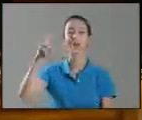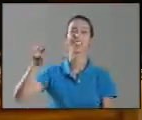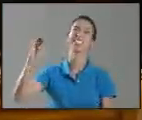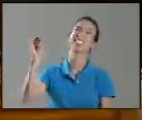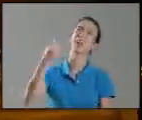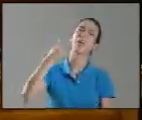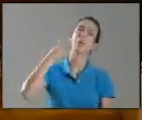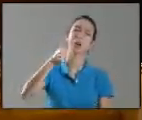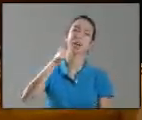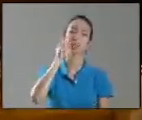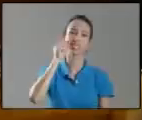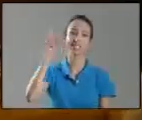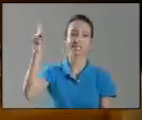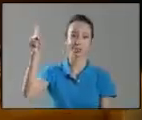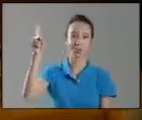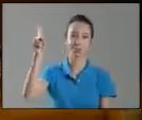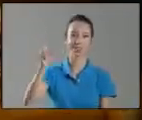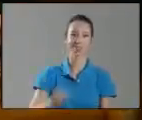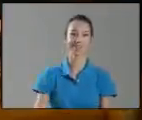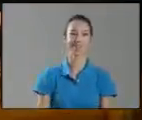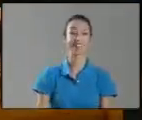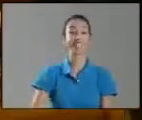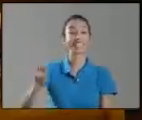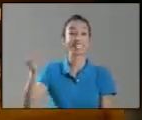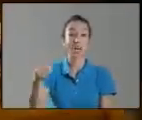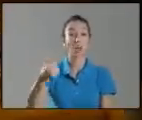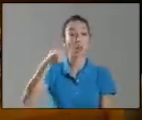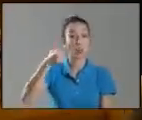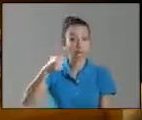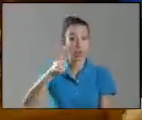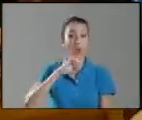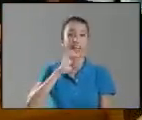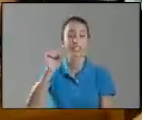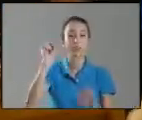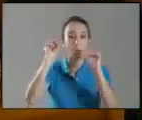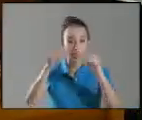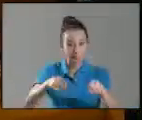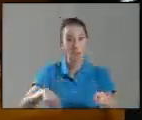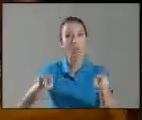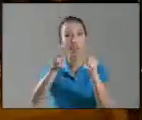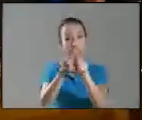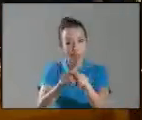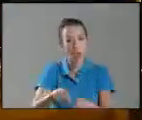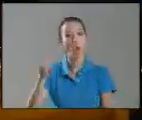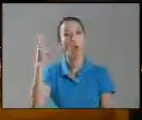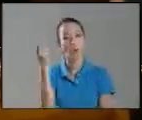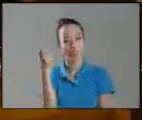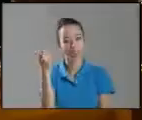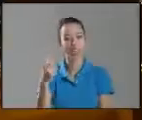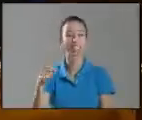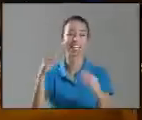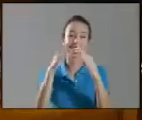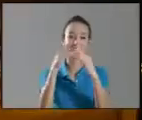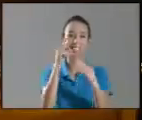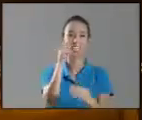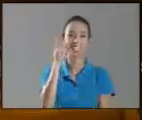incluyendo a los hermanos de danza y de alabanza. Gloria a Dios. Qué bueno es el